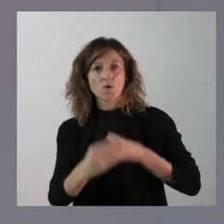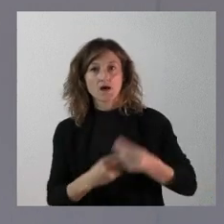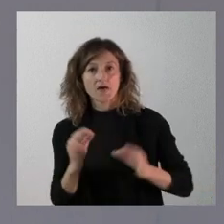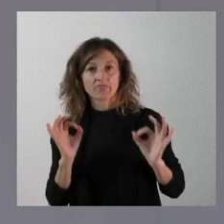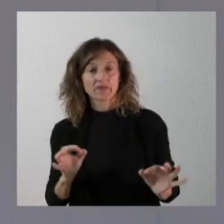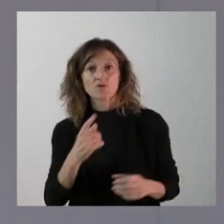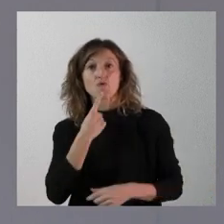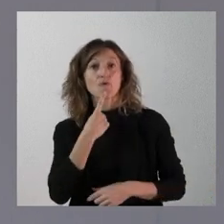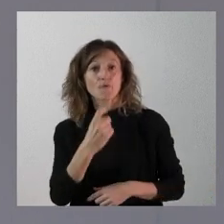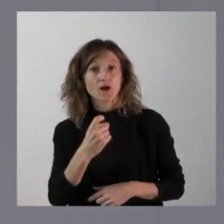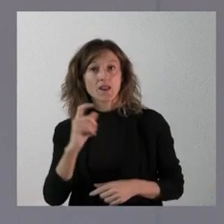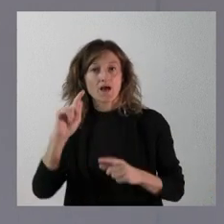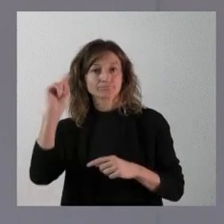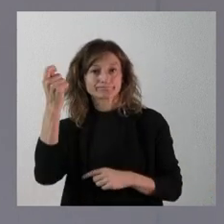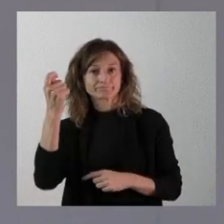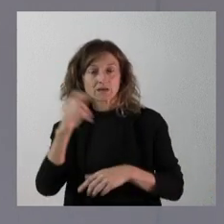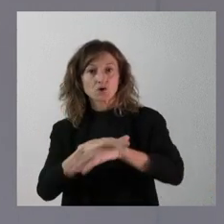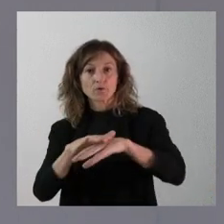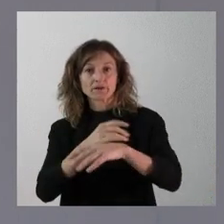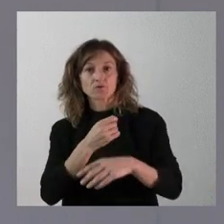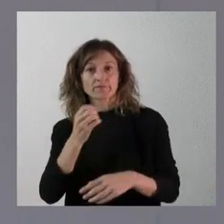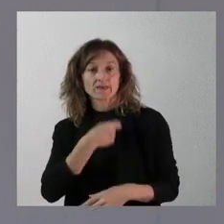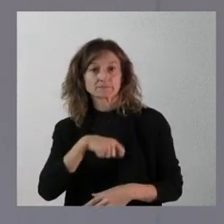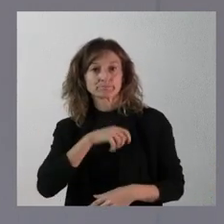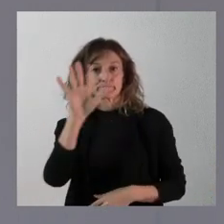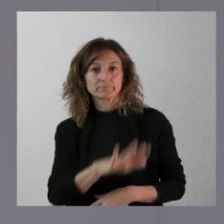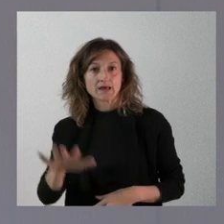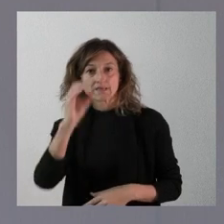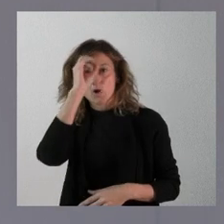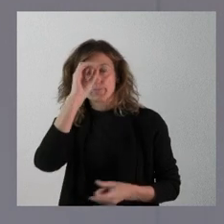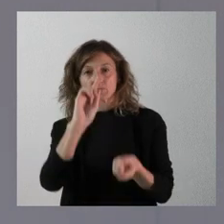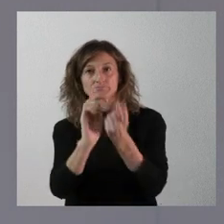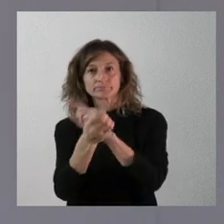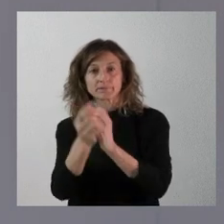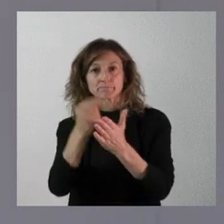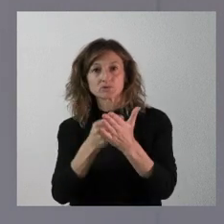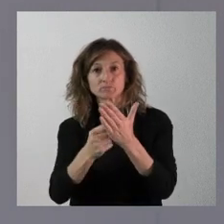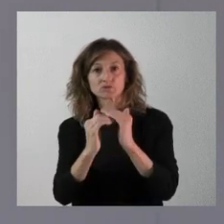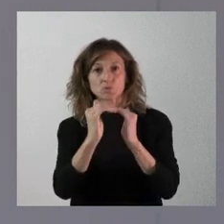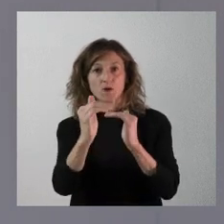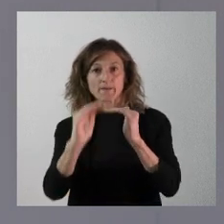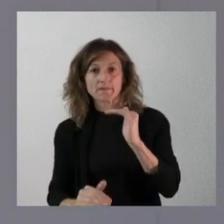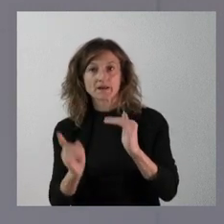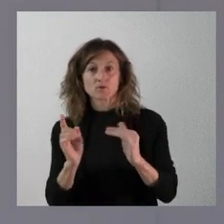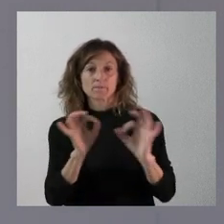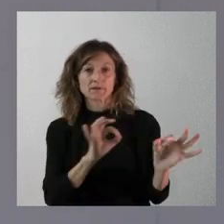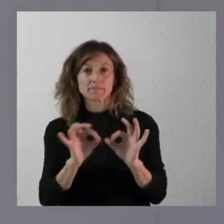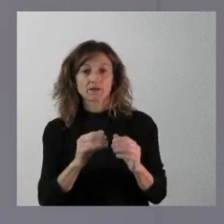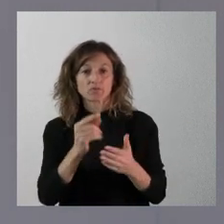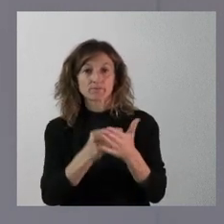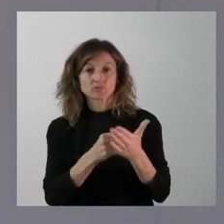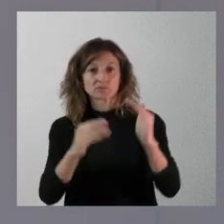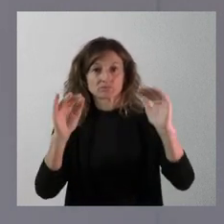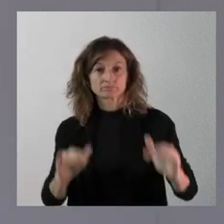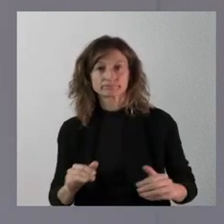ojalá consigamos que el gobierno de España cambie la opinión y los presupuestos para Soriano bajen como está previsto que baje en estos presupuestos